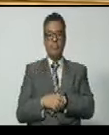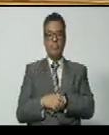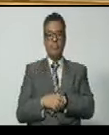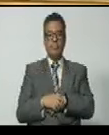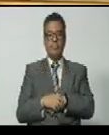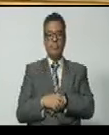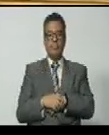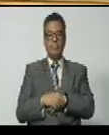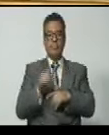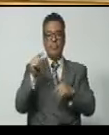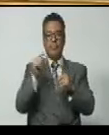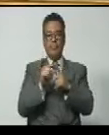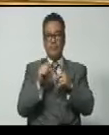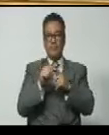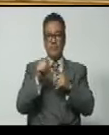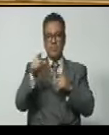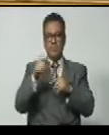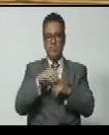Dejo